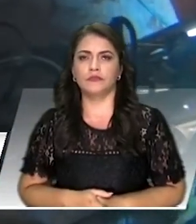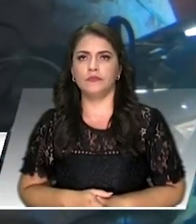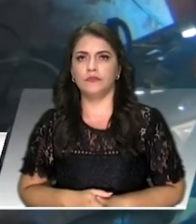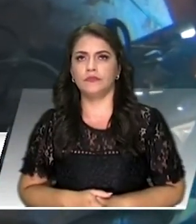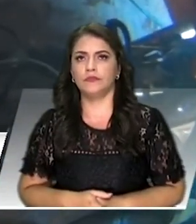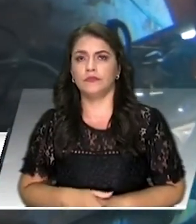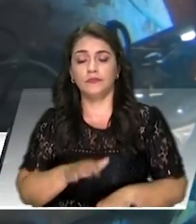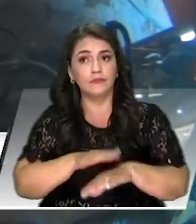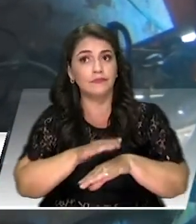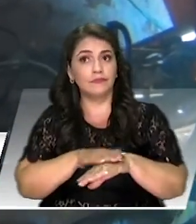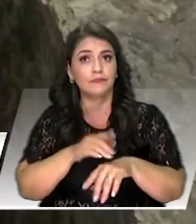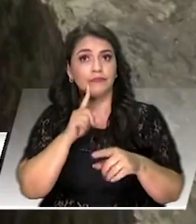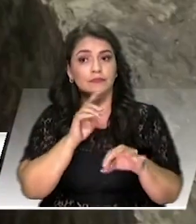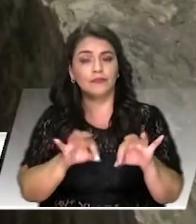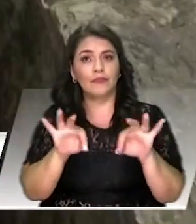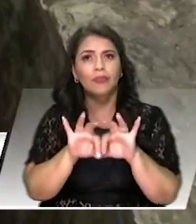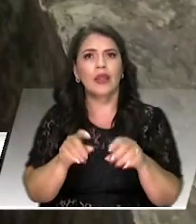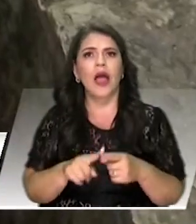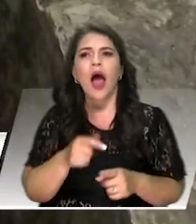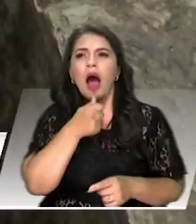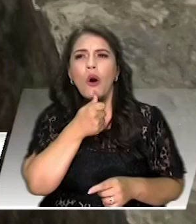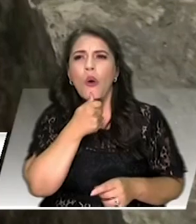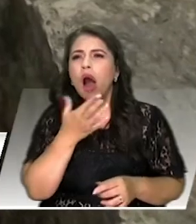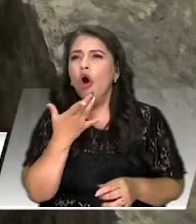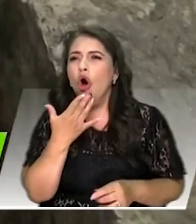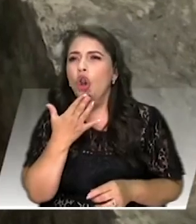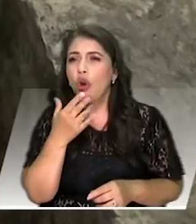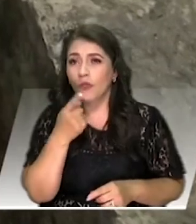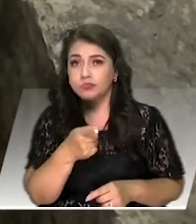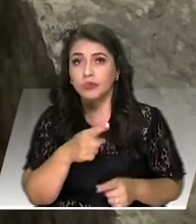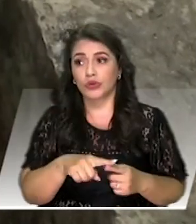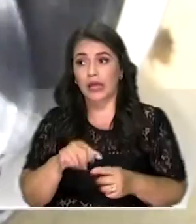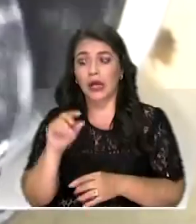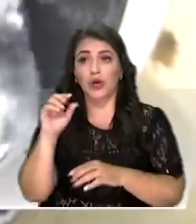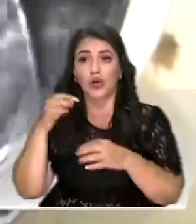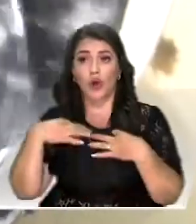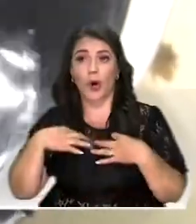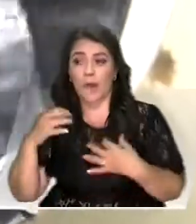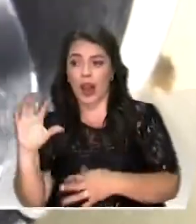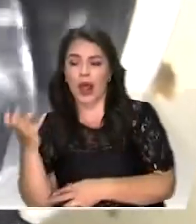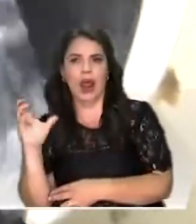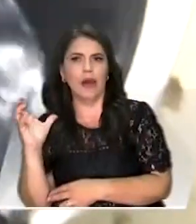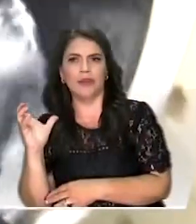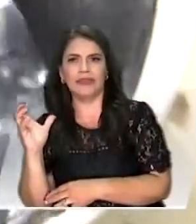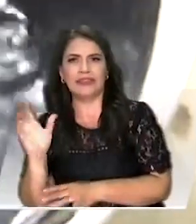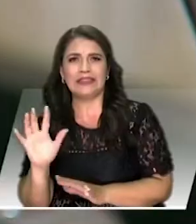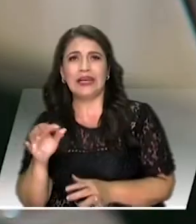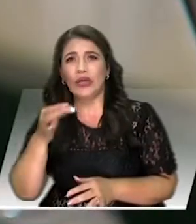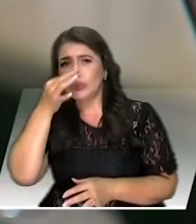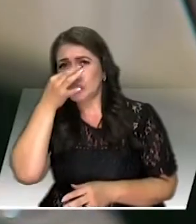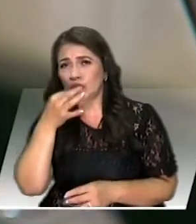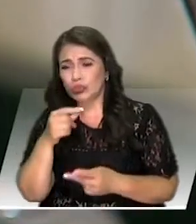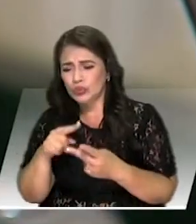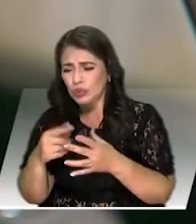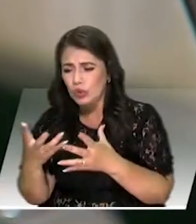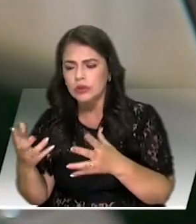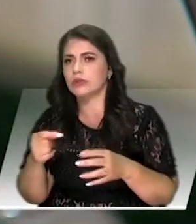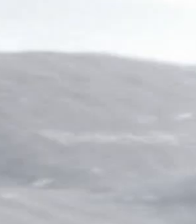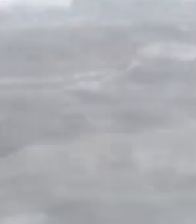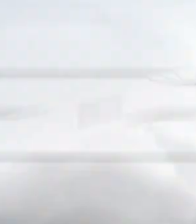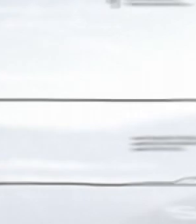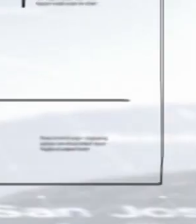olvide estar pendiente de la coloración del agua, especialmente si va a lavar ropa, para no hacerlo si sale con turbiedades.